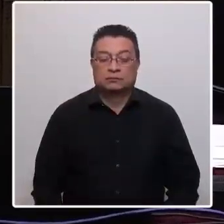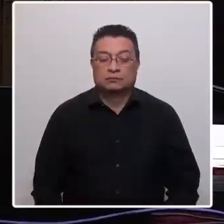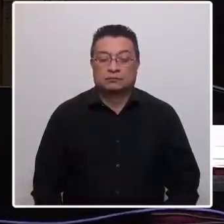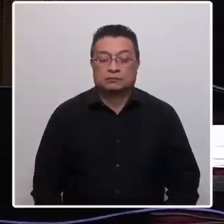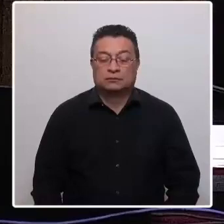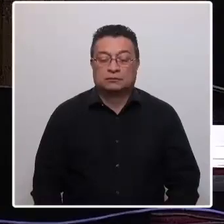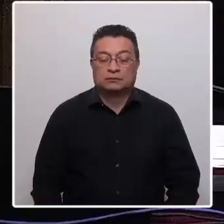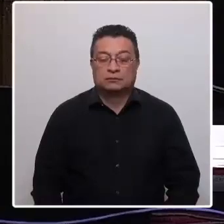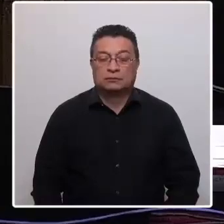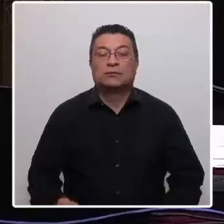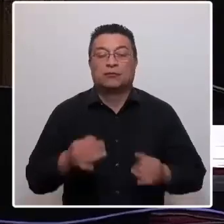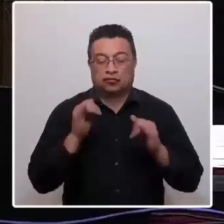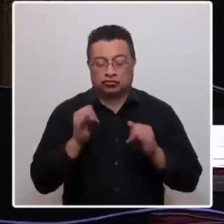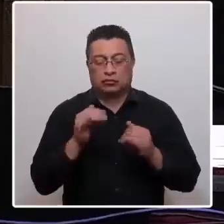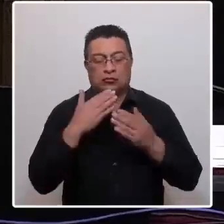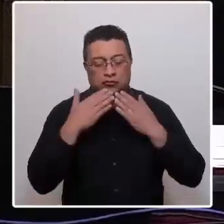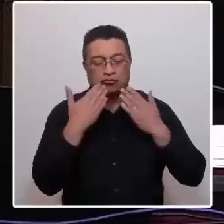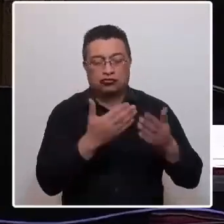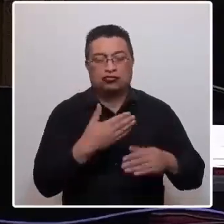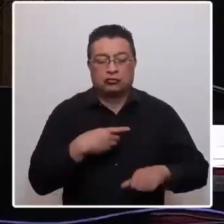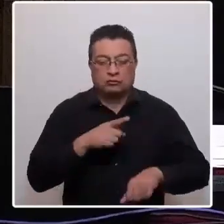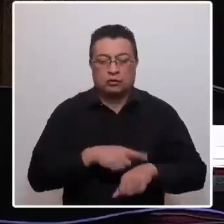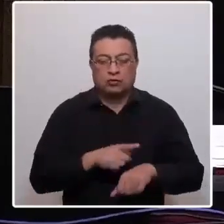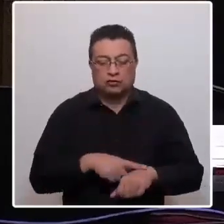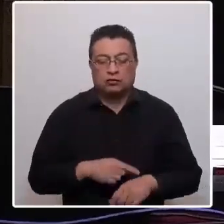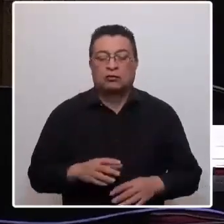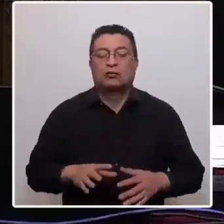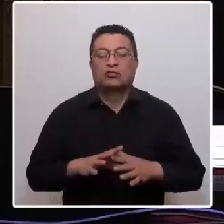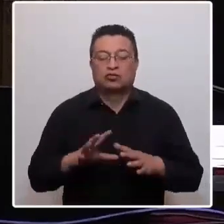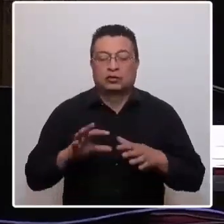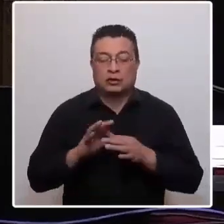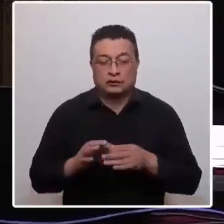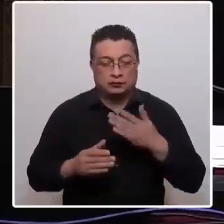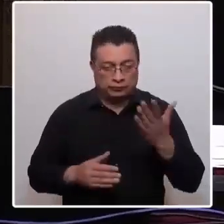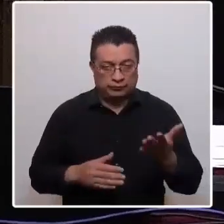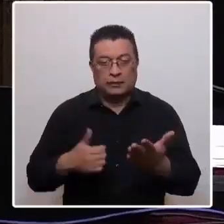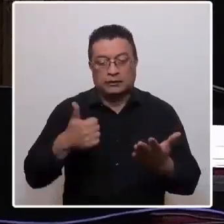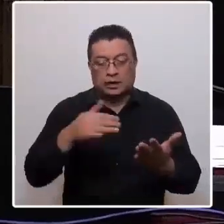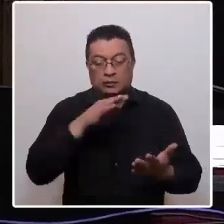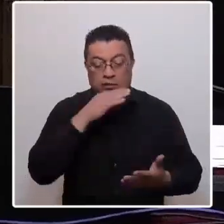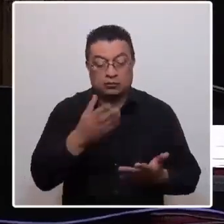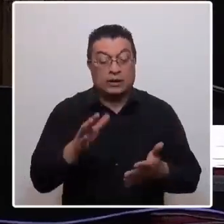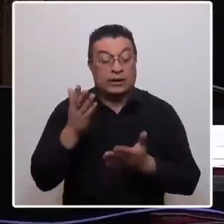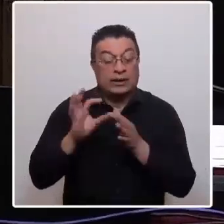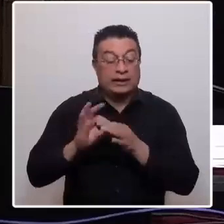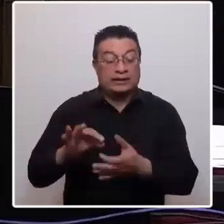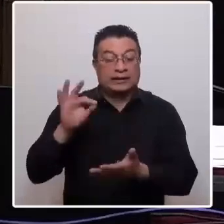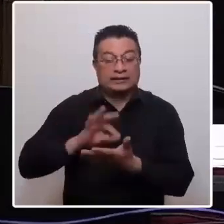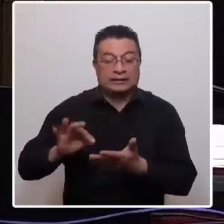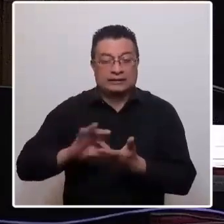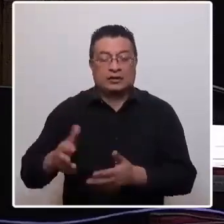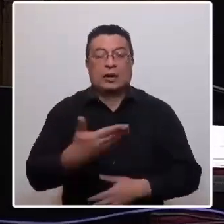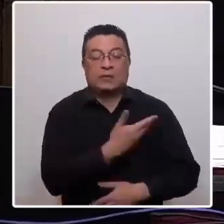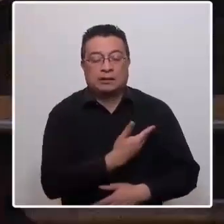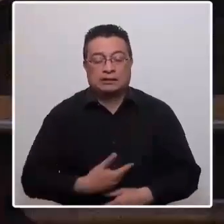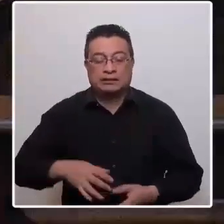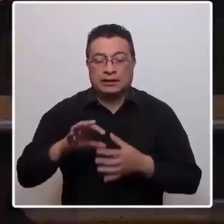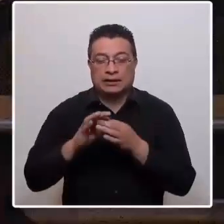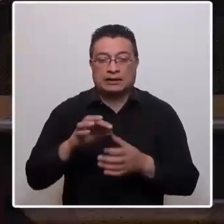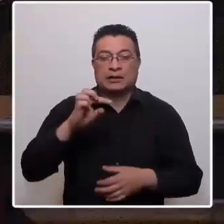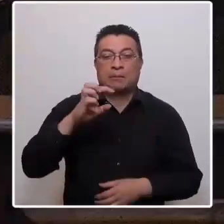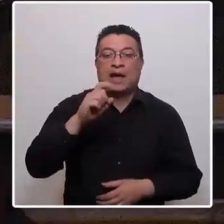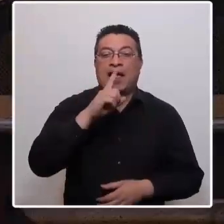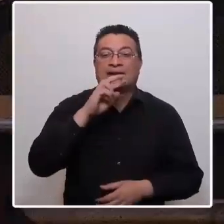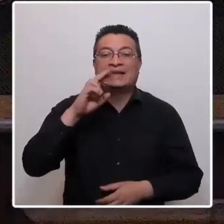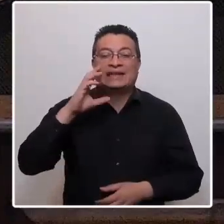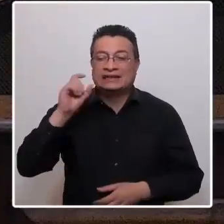Mis minutos a Cristian Monkeberg. Muchas gracias. Gracias. Tiene la palabra por 6 minutos, señor Monkeberg. Gracias, secretario, presidenta, y gracias, Patricia, por los